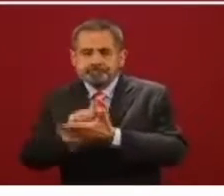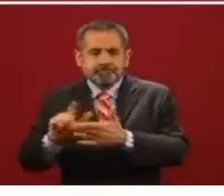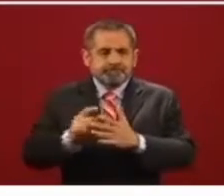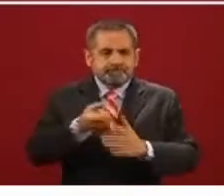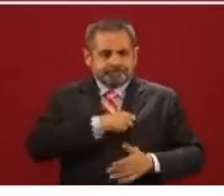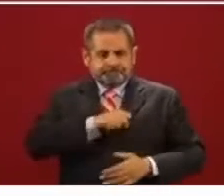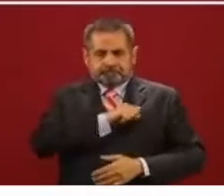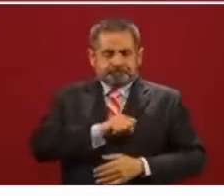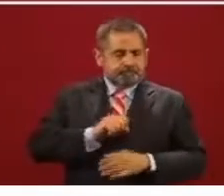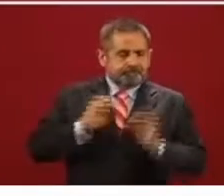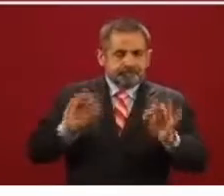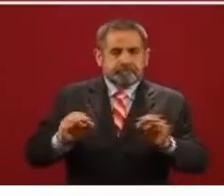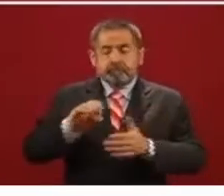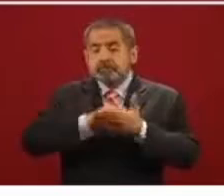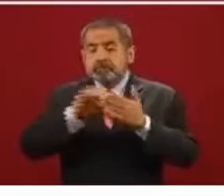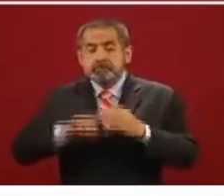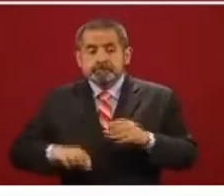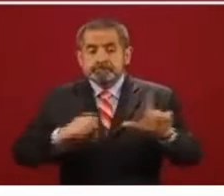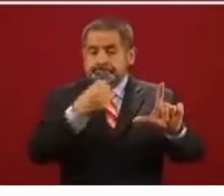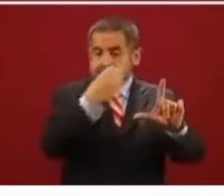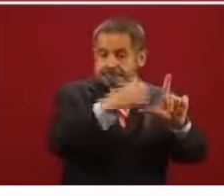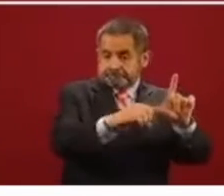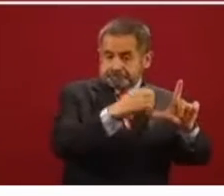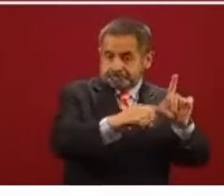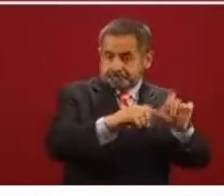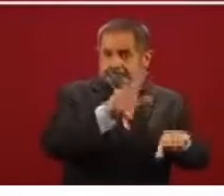porque por ejemplo en El Paso hay más casos que en Ciudad Juárez.